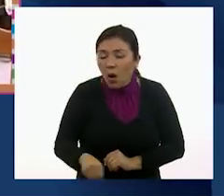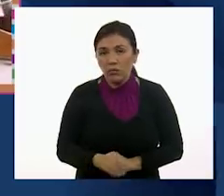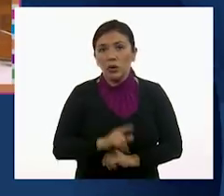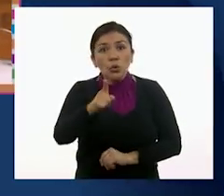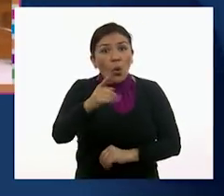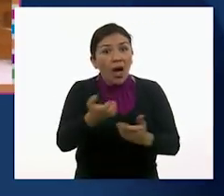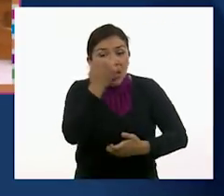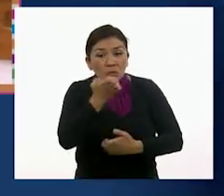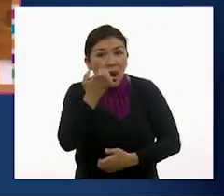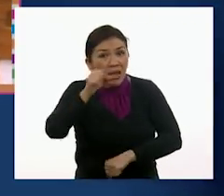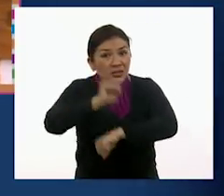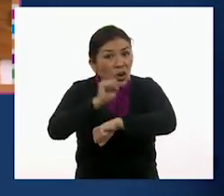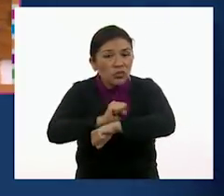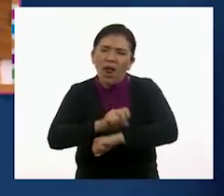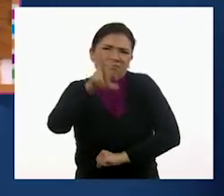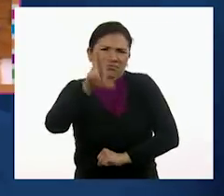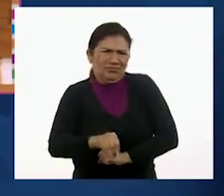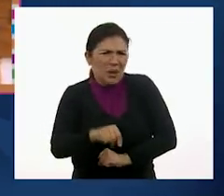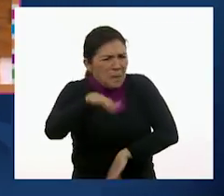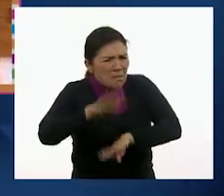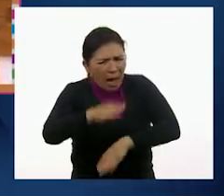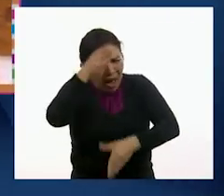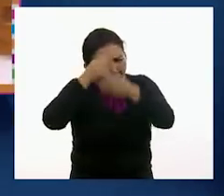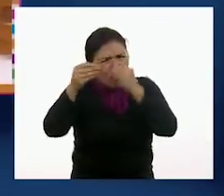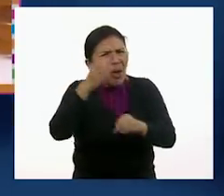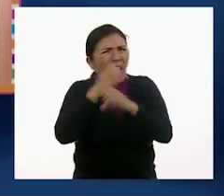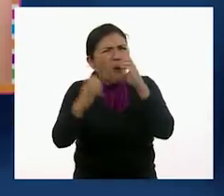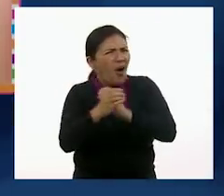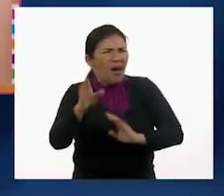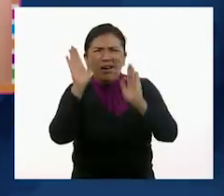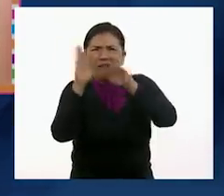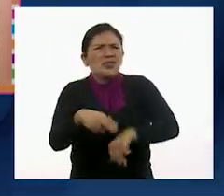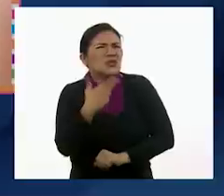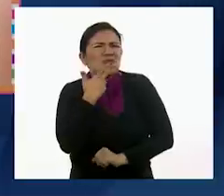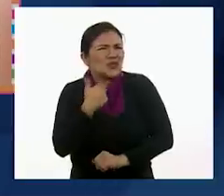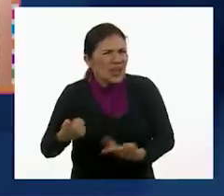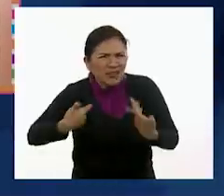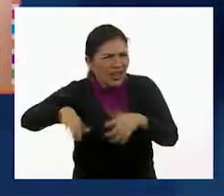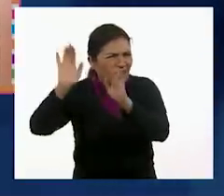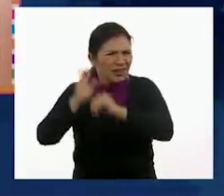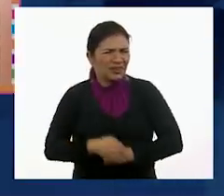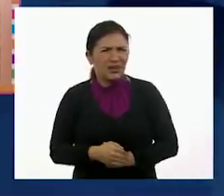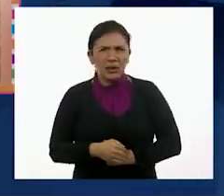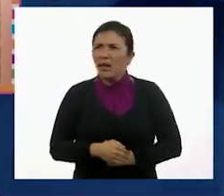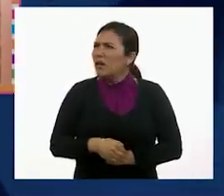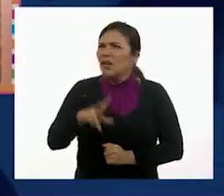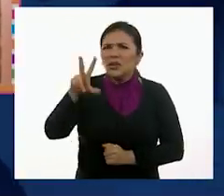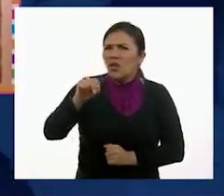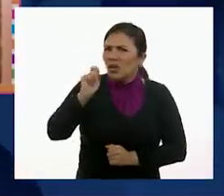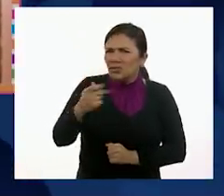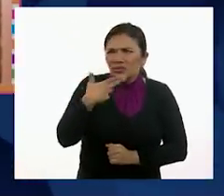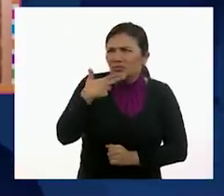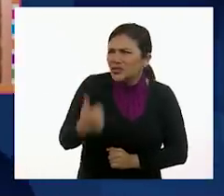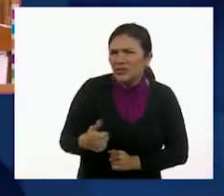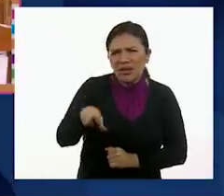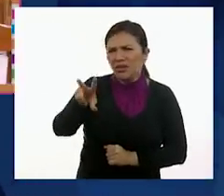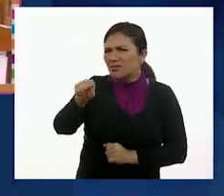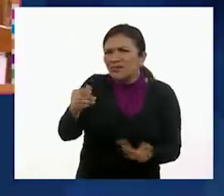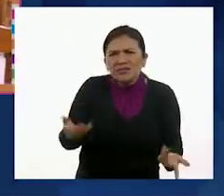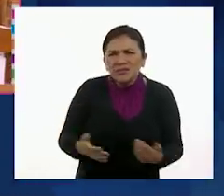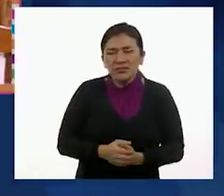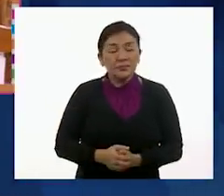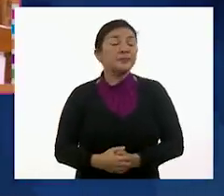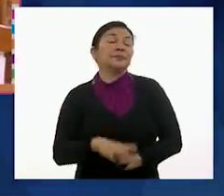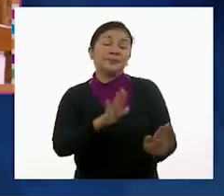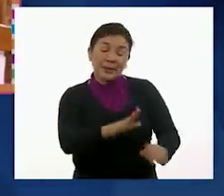vas a la secundaria. Y mucho menos para acabar aprendiendo tantas tonteras. No son tonteras, papá. ¿Ah, no?